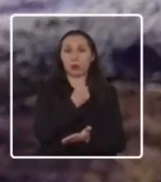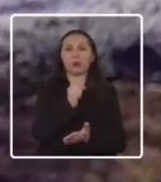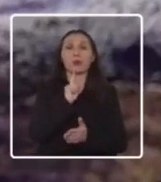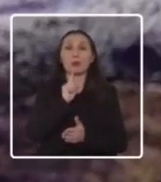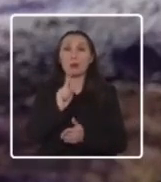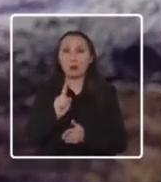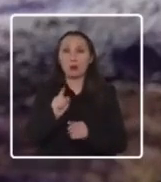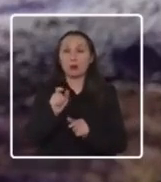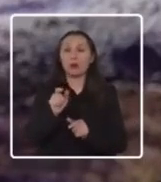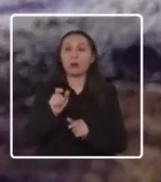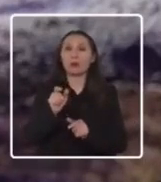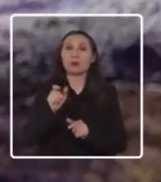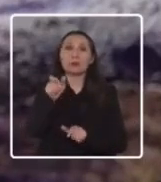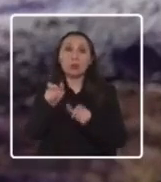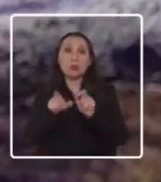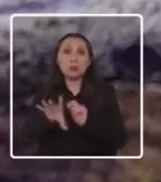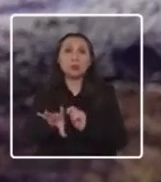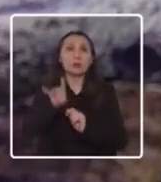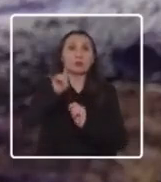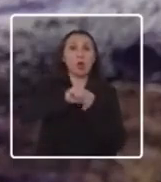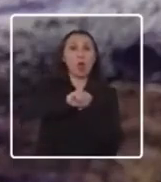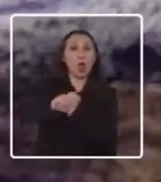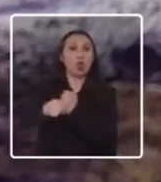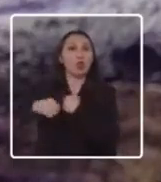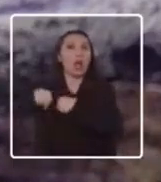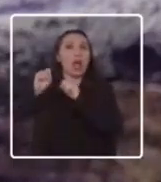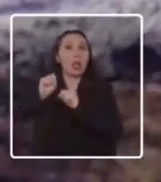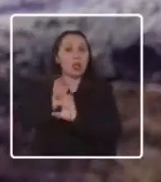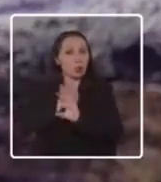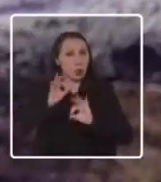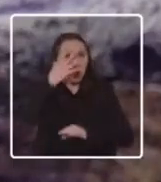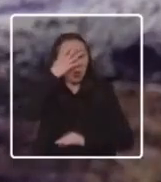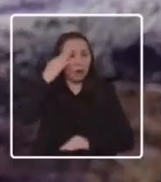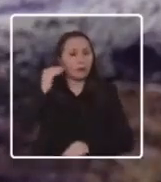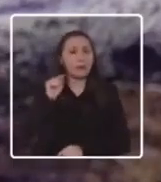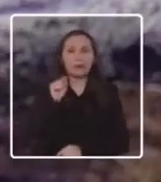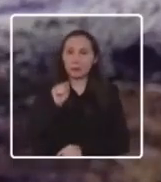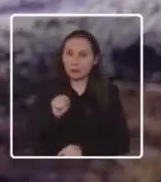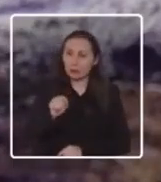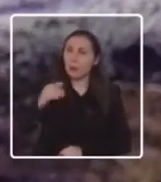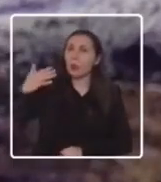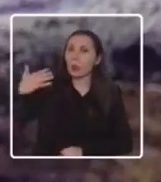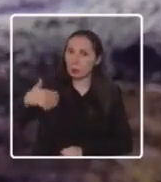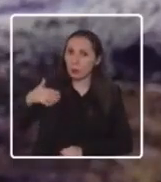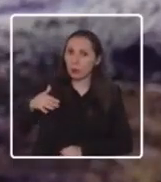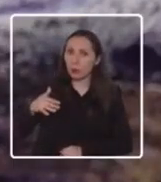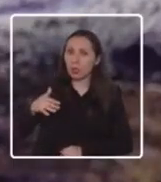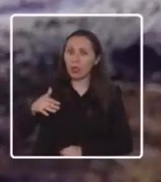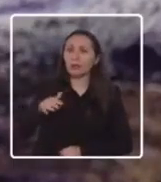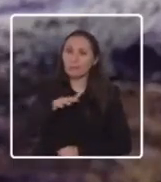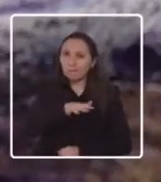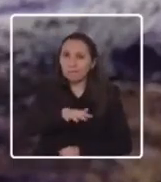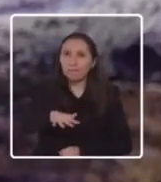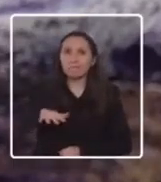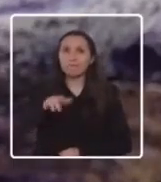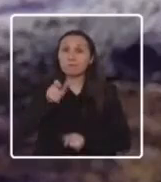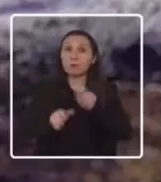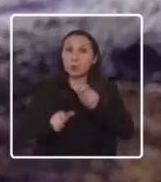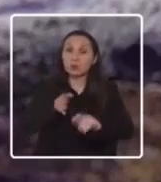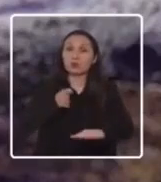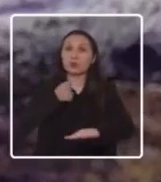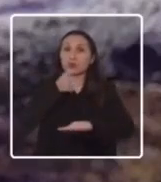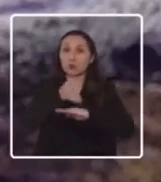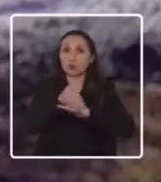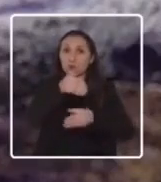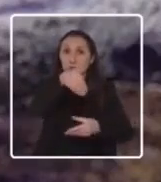a quienes levantaron la opción en contra, pero sin olvidar, y esto es importante, que una parte importante de quienes